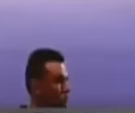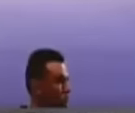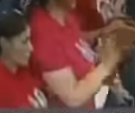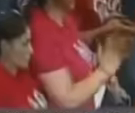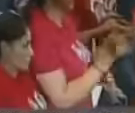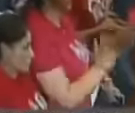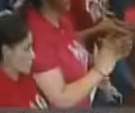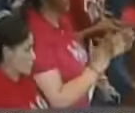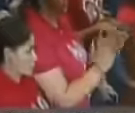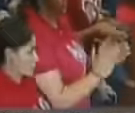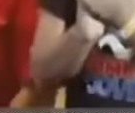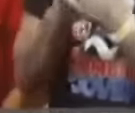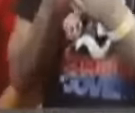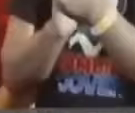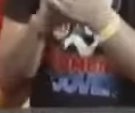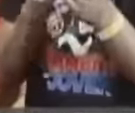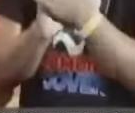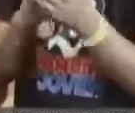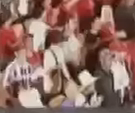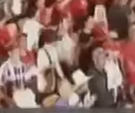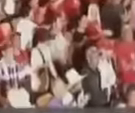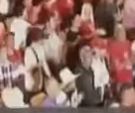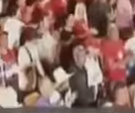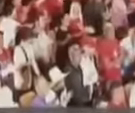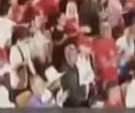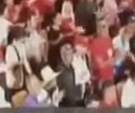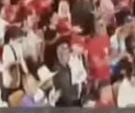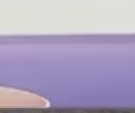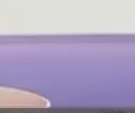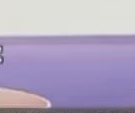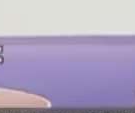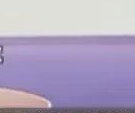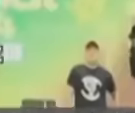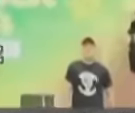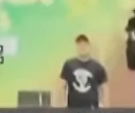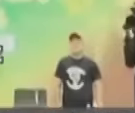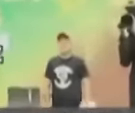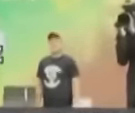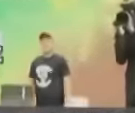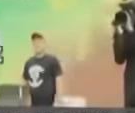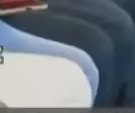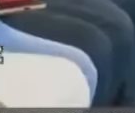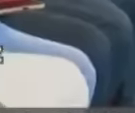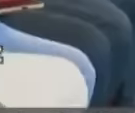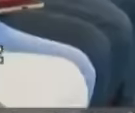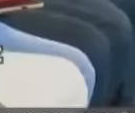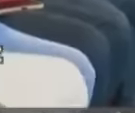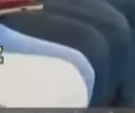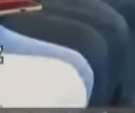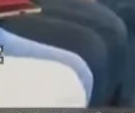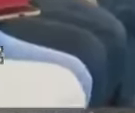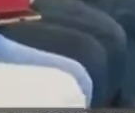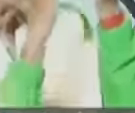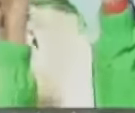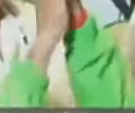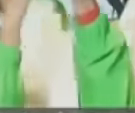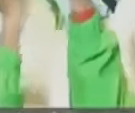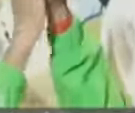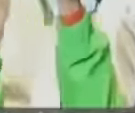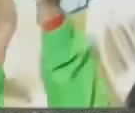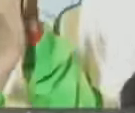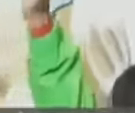Café 2024. Contó con la participación del mandatario nacional. Destacó que es la primera vez que se incorpora este rubro a